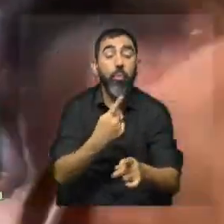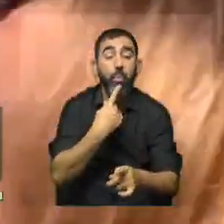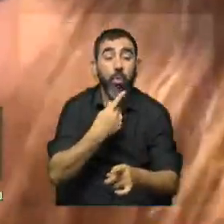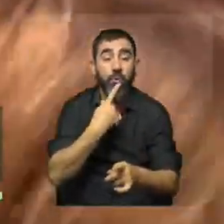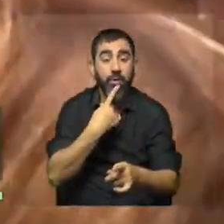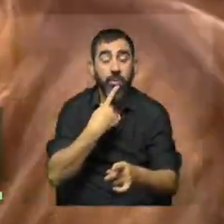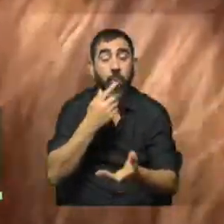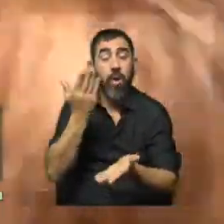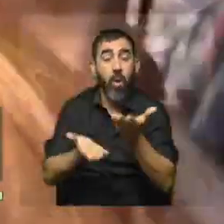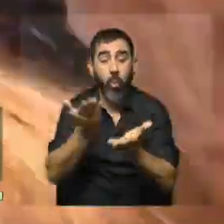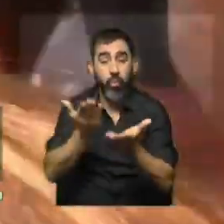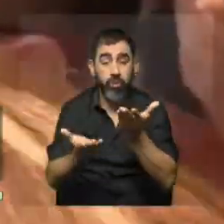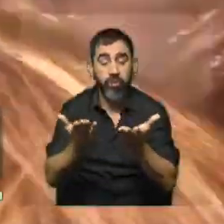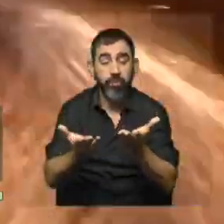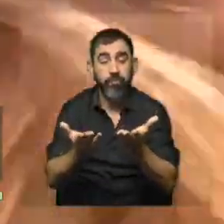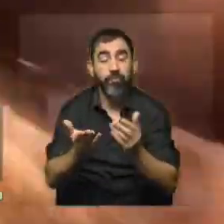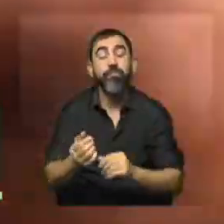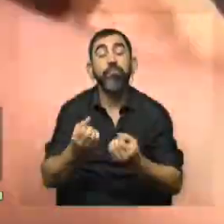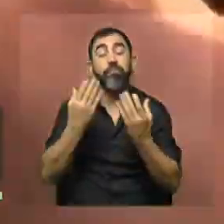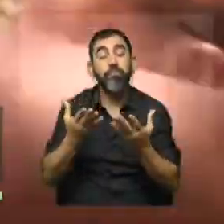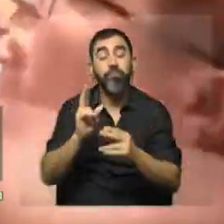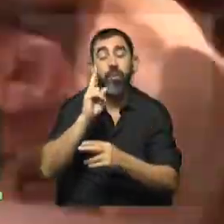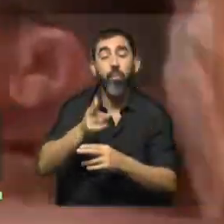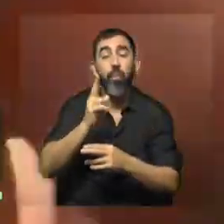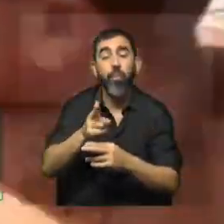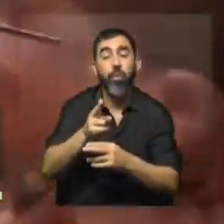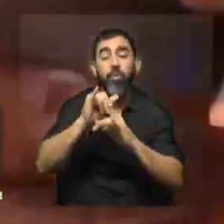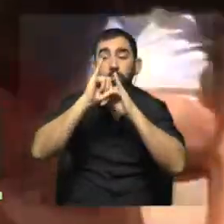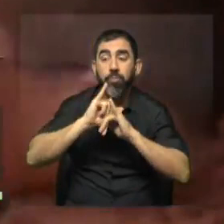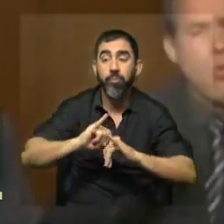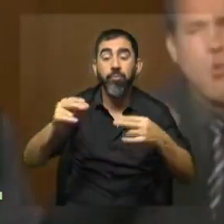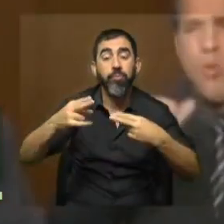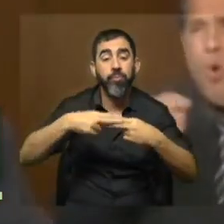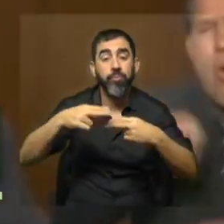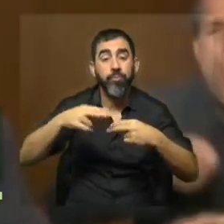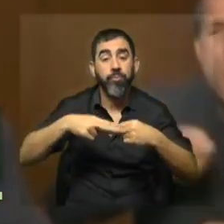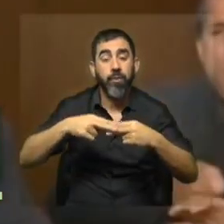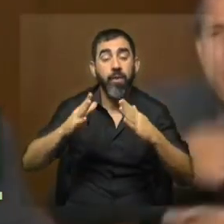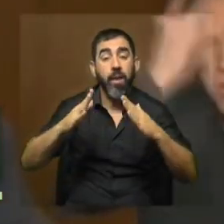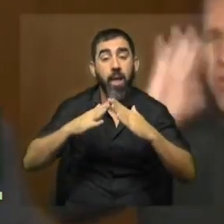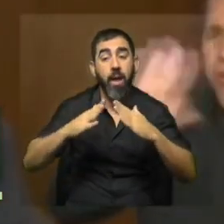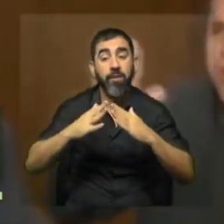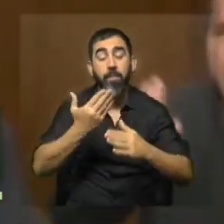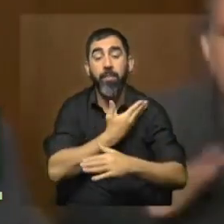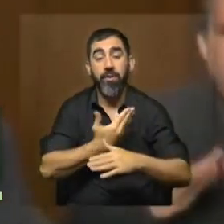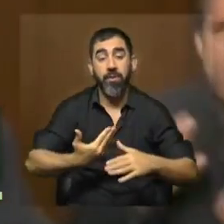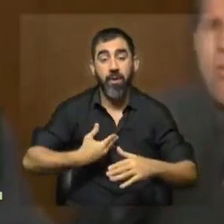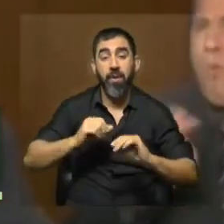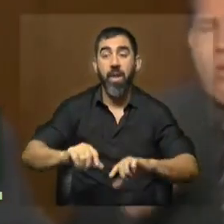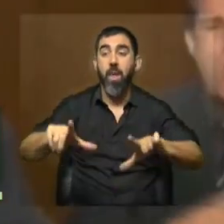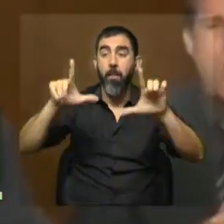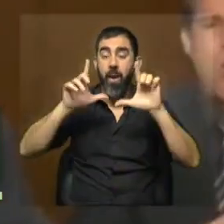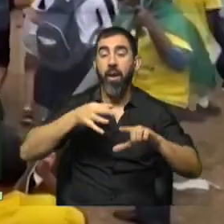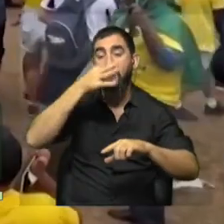por parte de la justicia electoral. Esto último por haberle impedido realizar transmisiones en redes sociales desde la residencia presidencial y usar imágenes de los